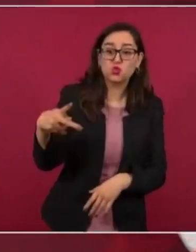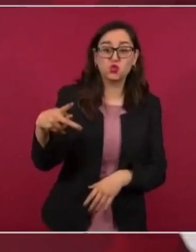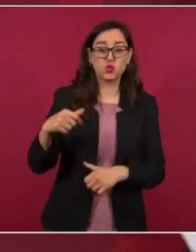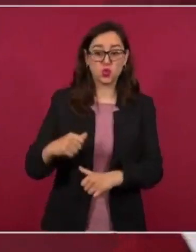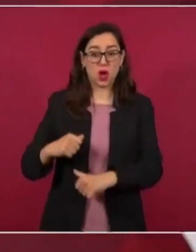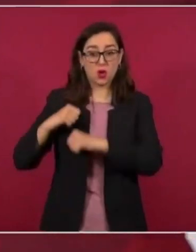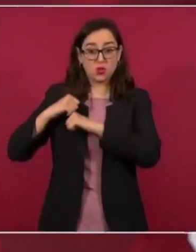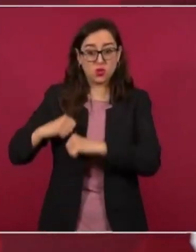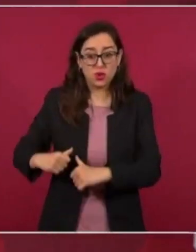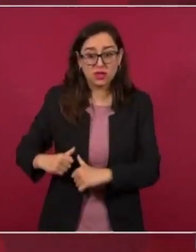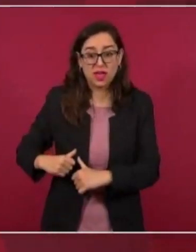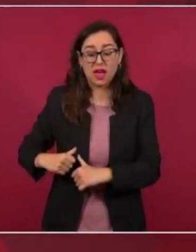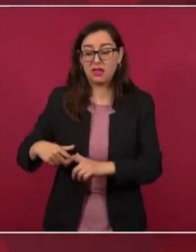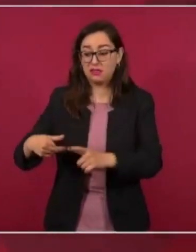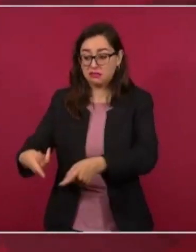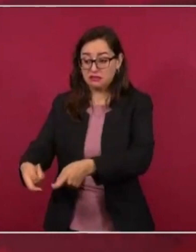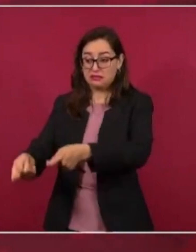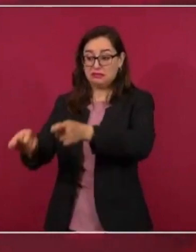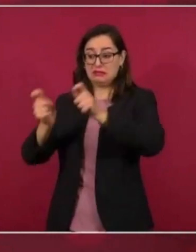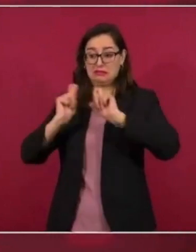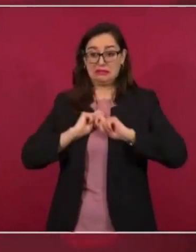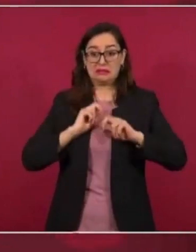para beneficio del pueblo.